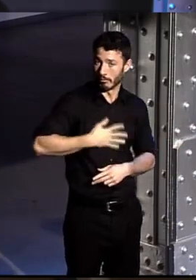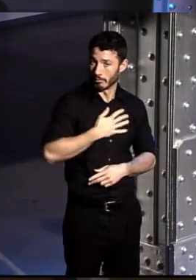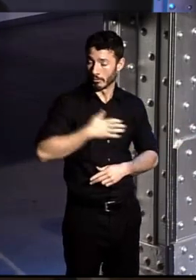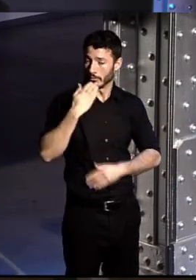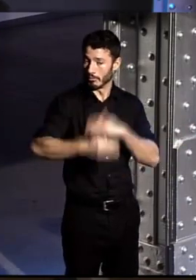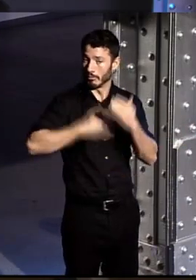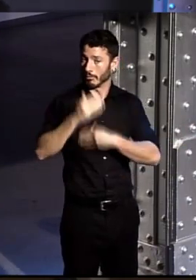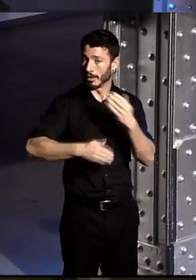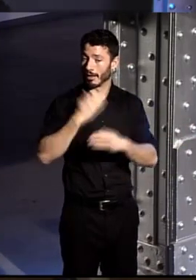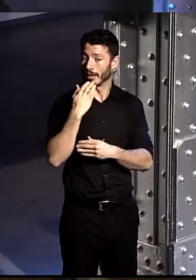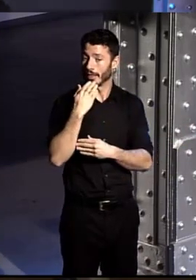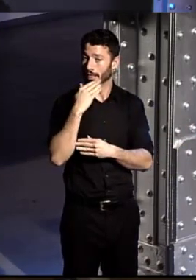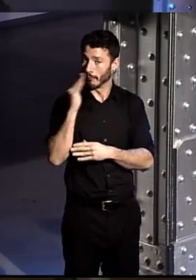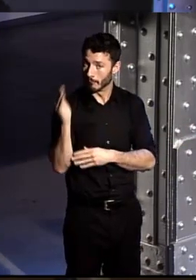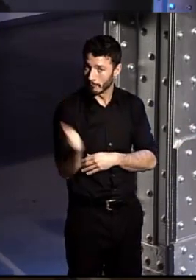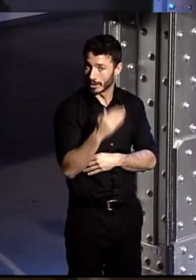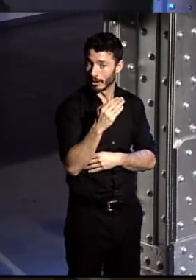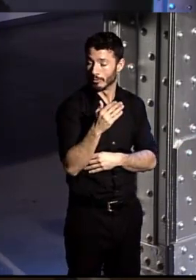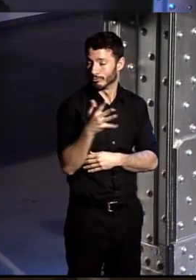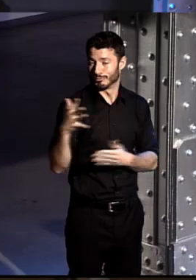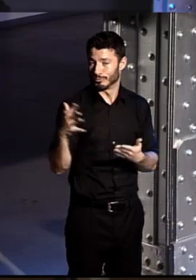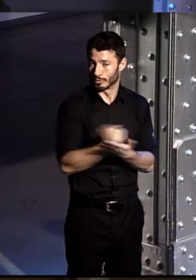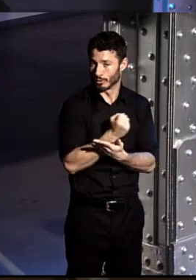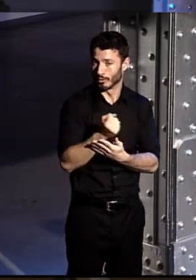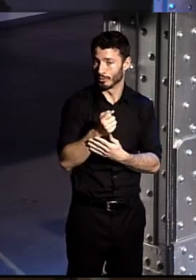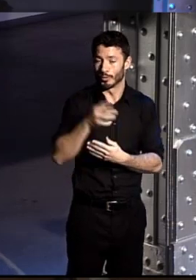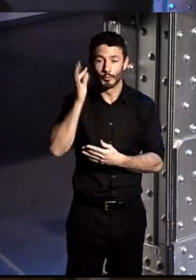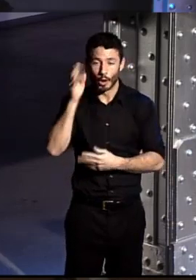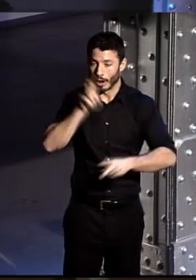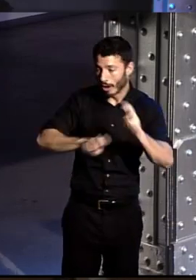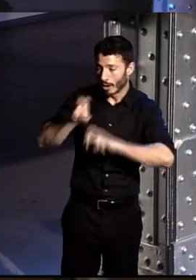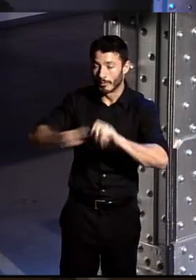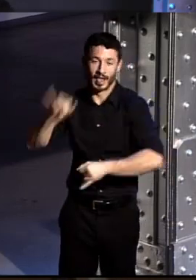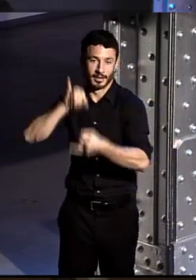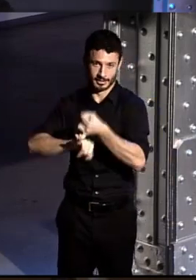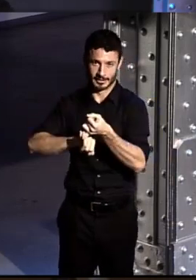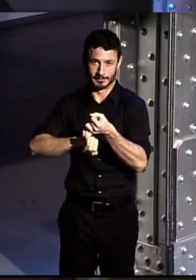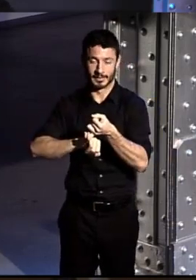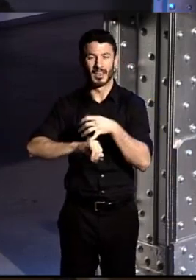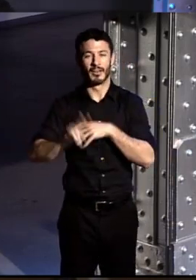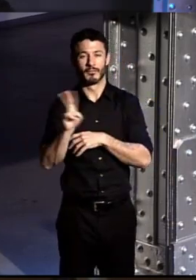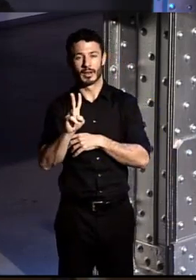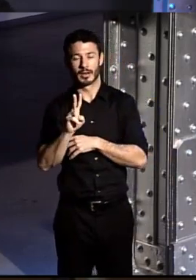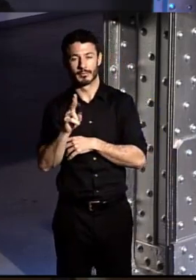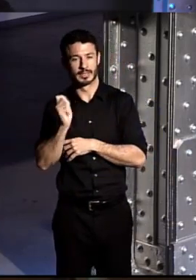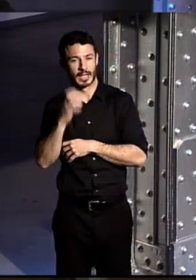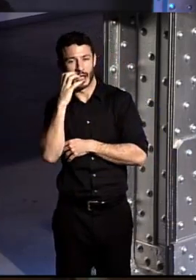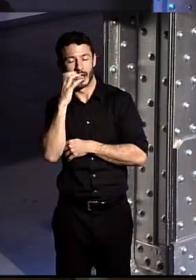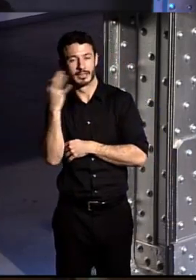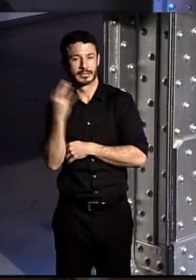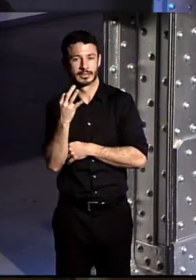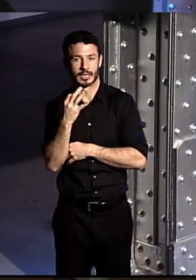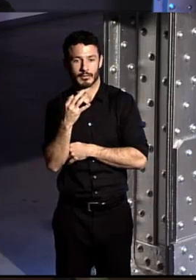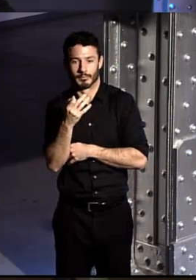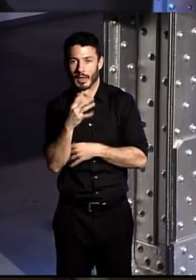que pasó la edad, todo el mundo buscó una persona con la que casarse. Y precisamente Verne, de lo que se queja mucho, es de que se le